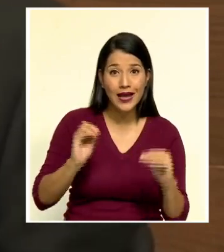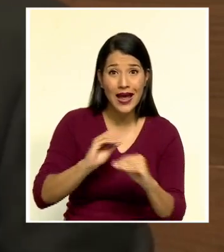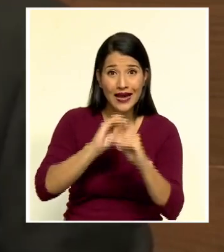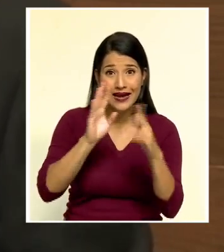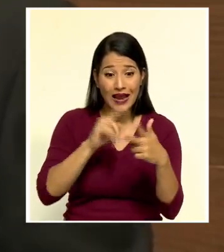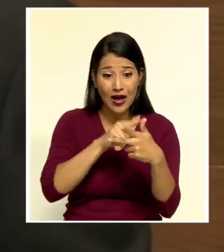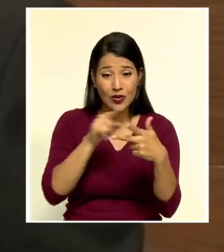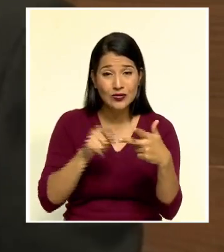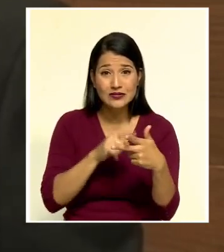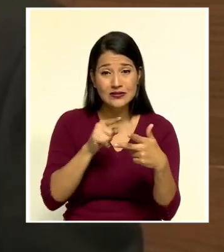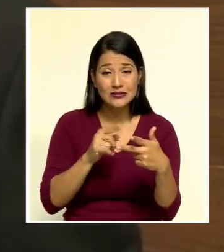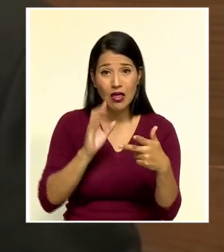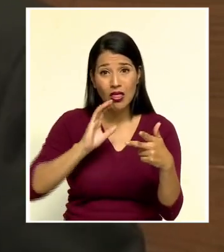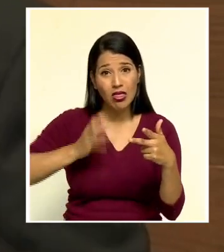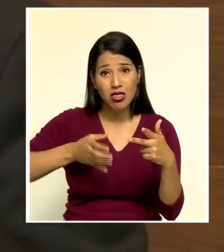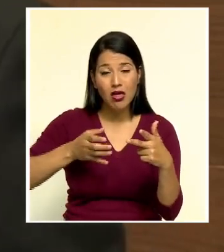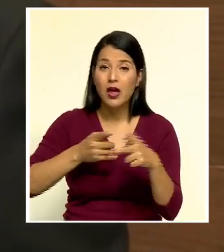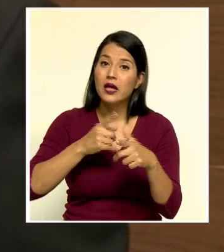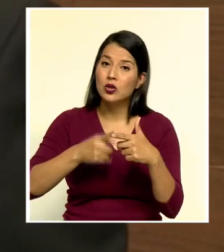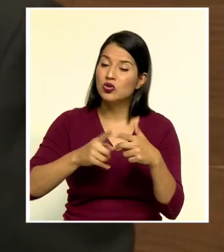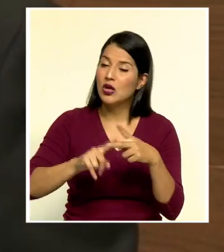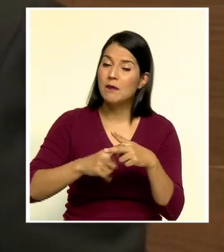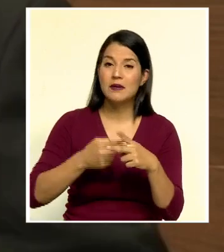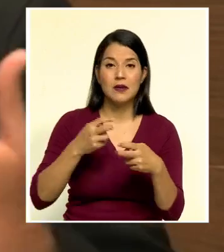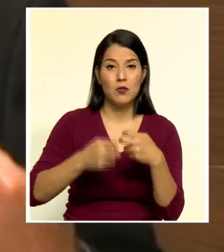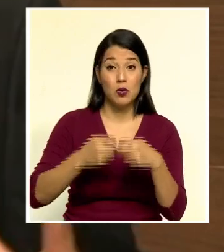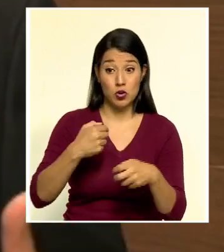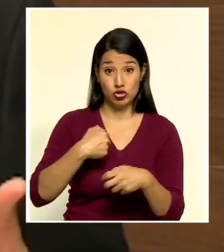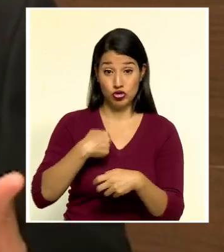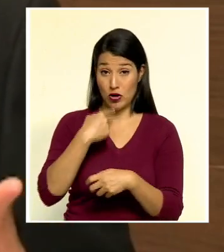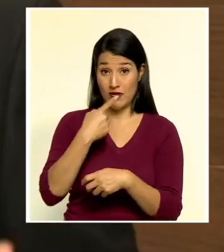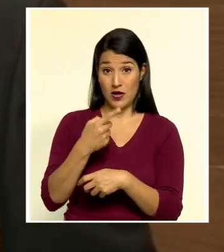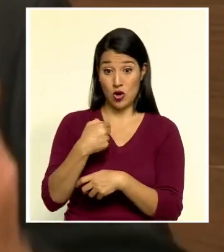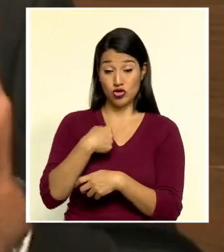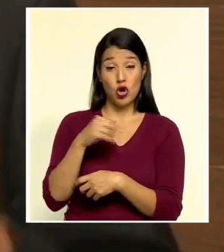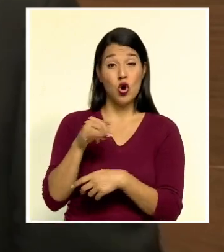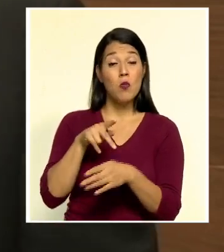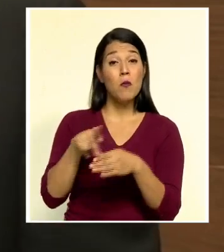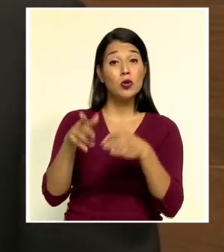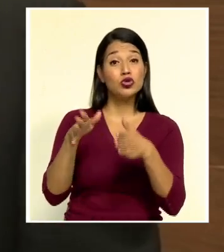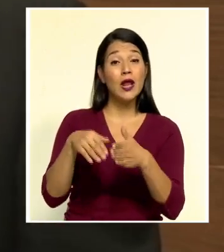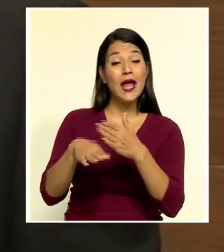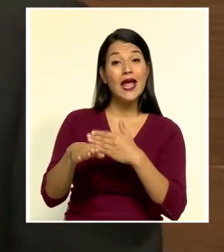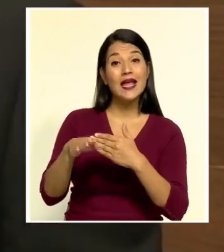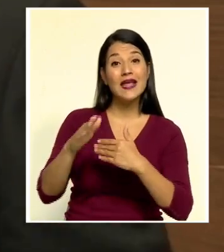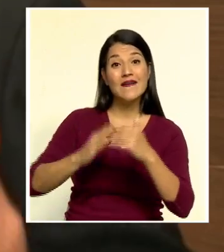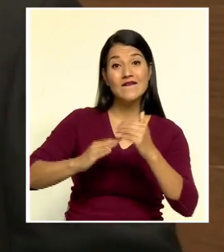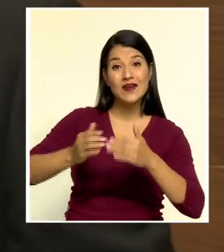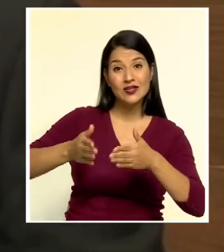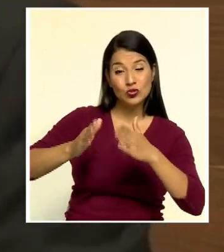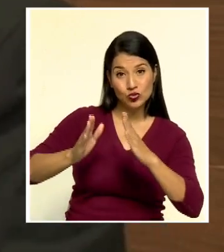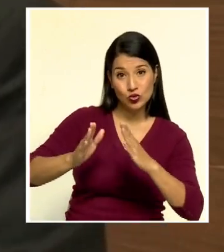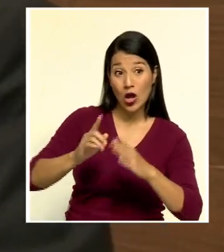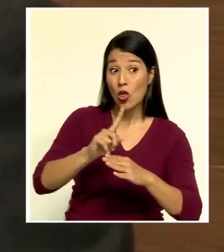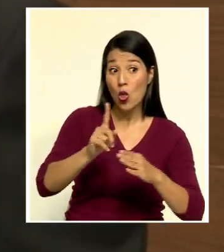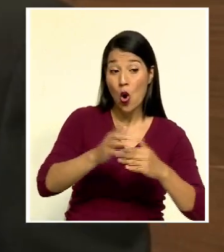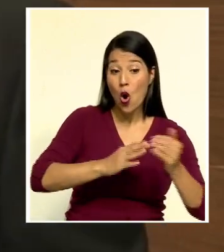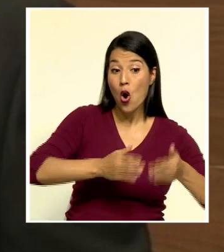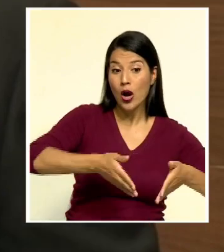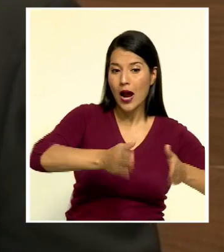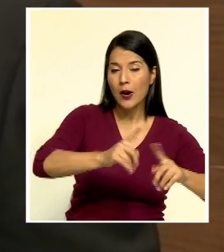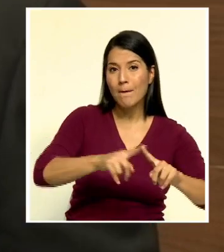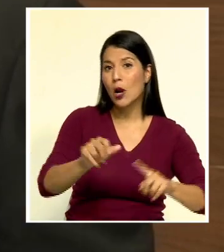los diferentes entes, empezamos a tener problemas. Se lo digo como profesional en el área de infraestructura, en el área de construcción, tal vez no de carreteras, pero sí de otro